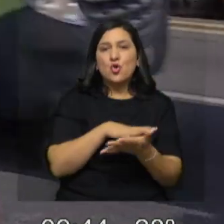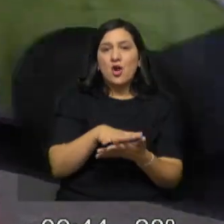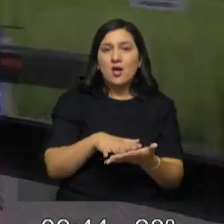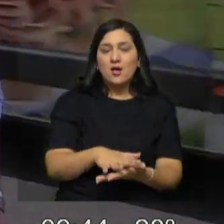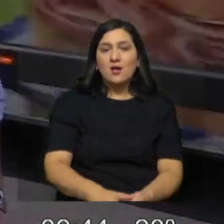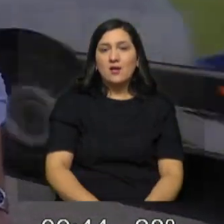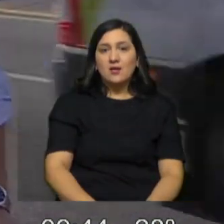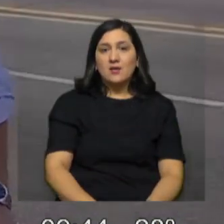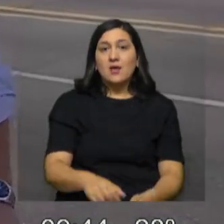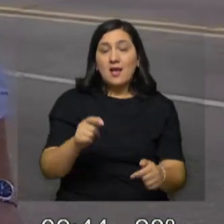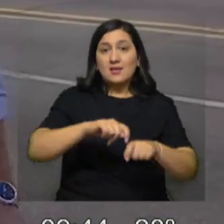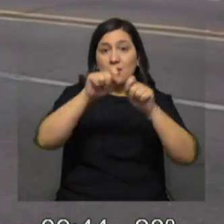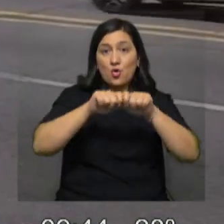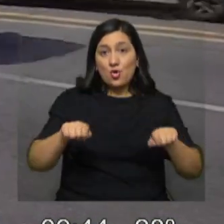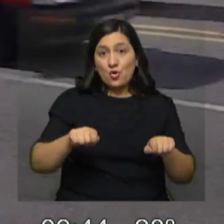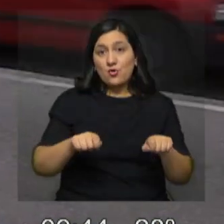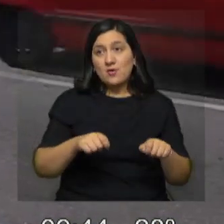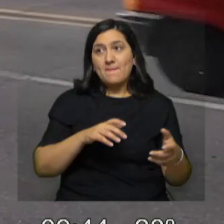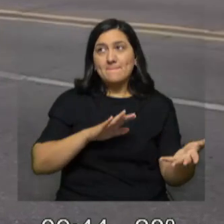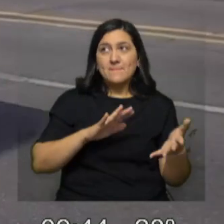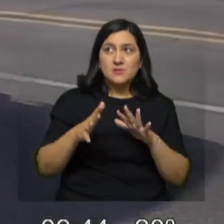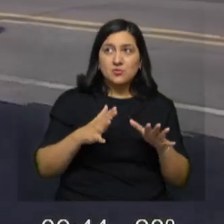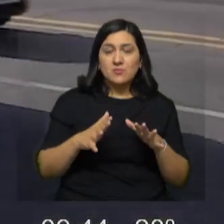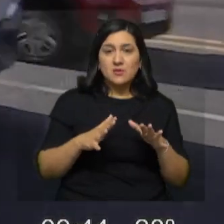viviendo? Acá en Cordón y más o menos